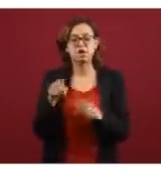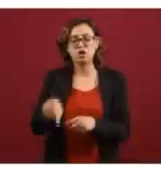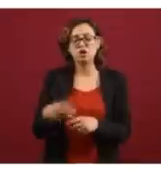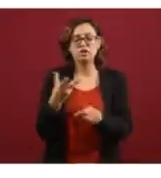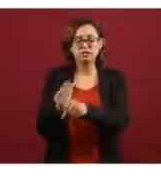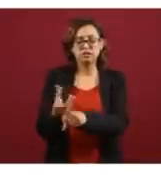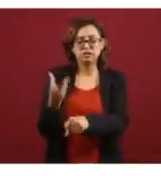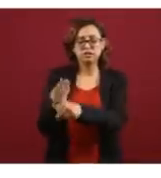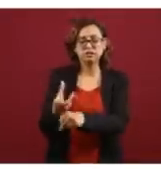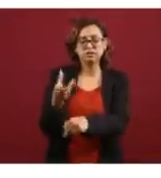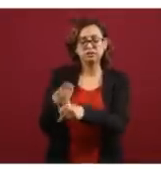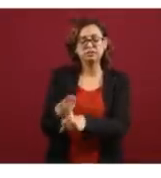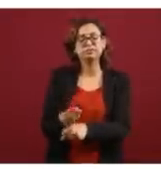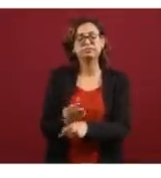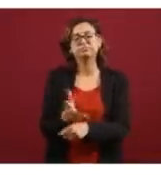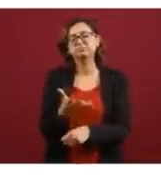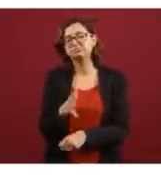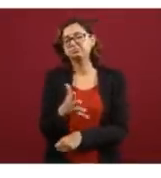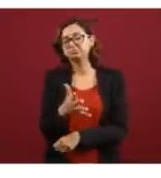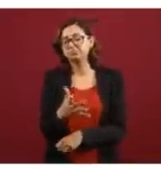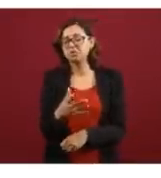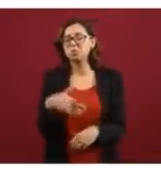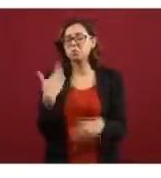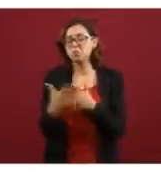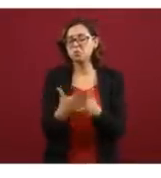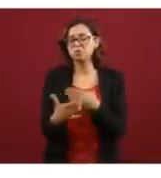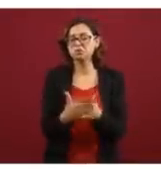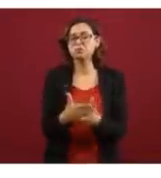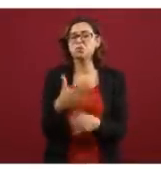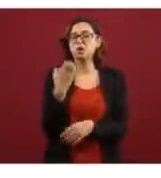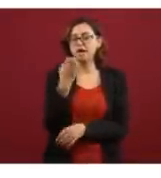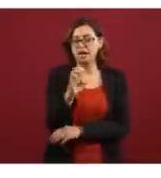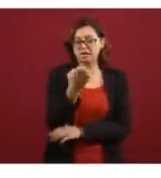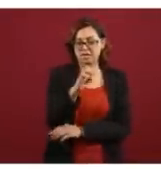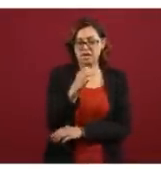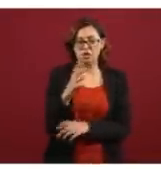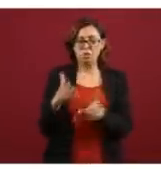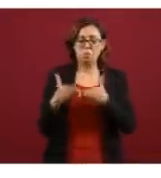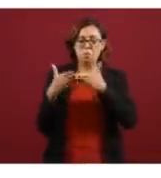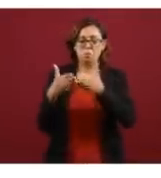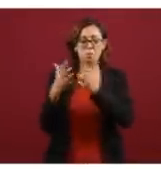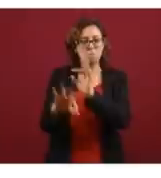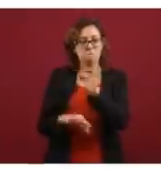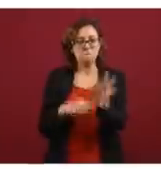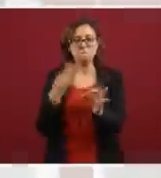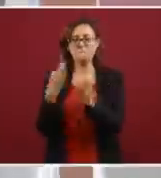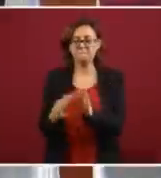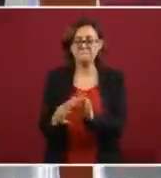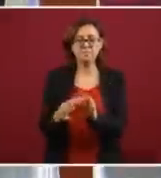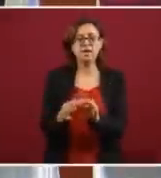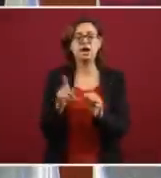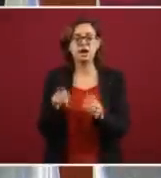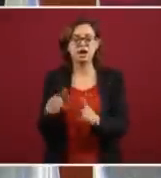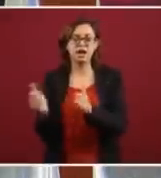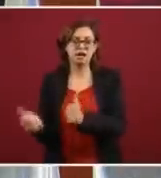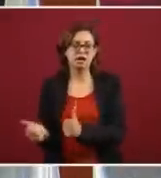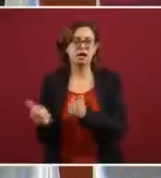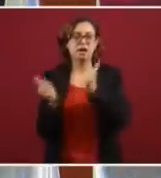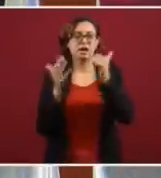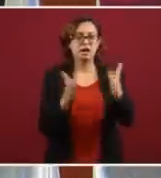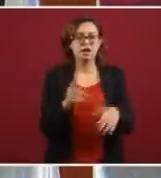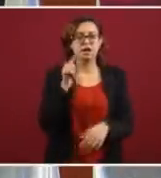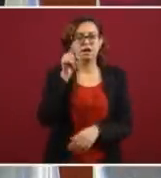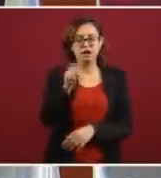y por ahí de los primeros días de enero va a quedar operativo. Se va a trasladar ahí al área